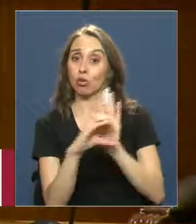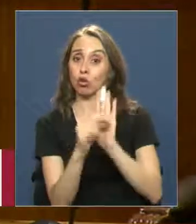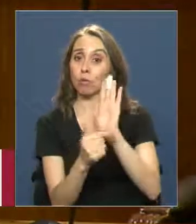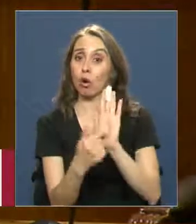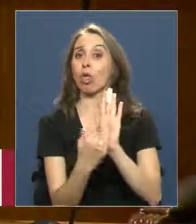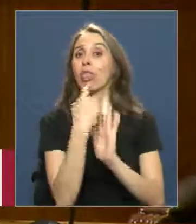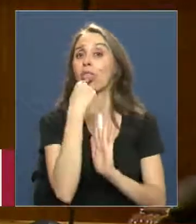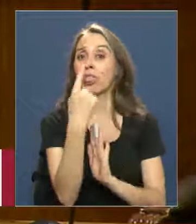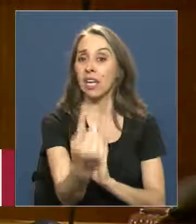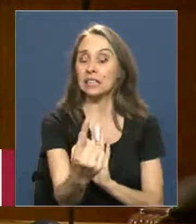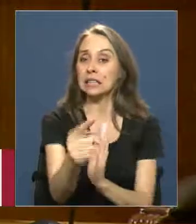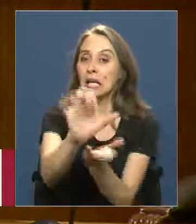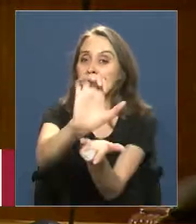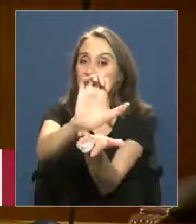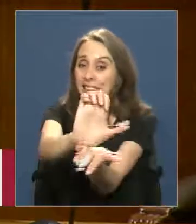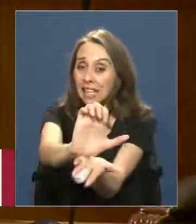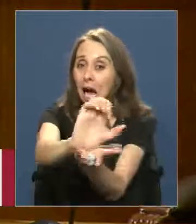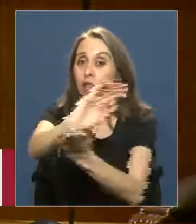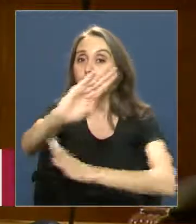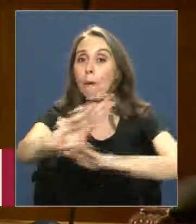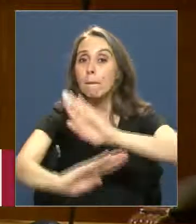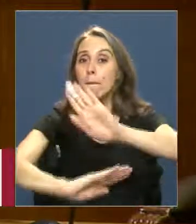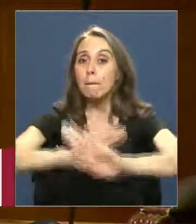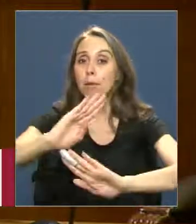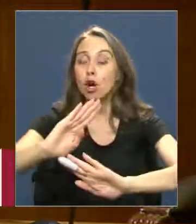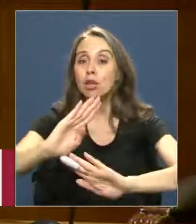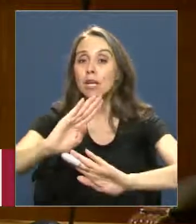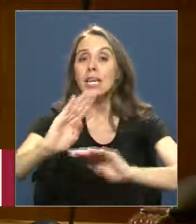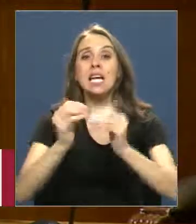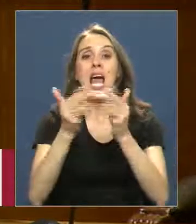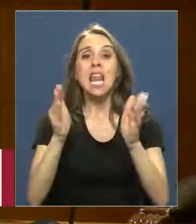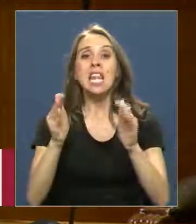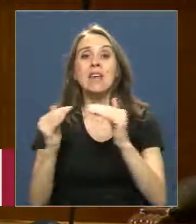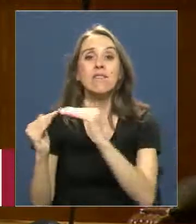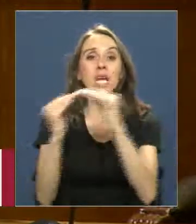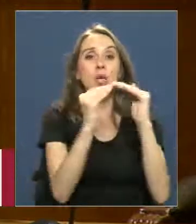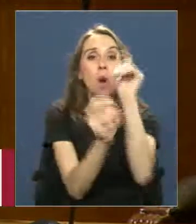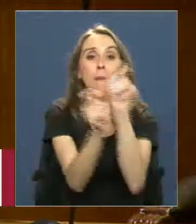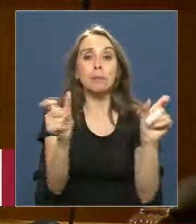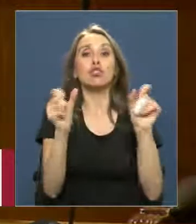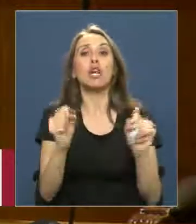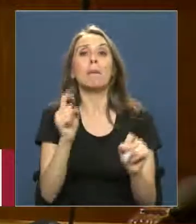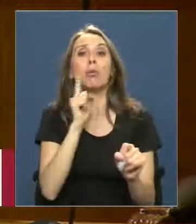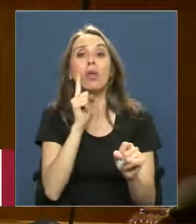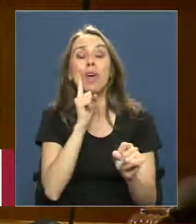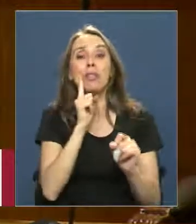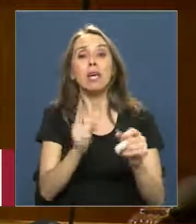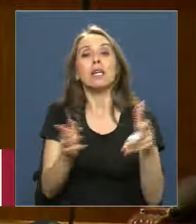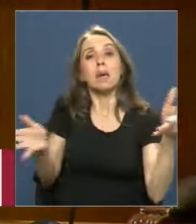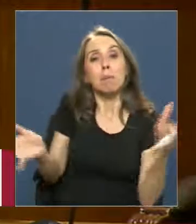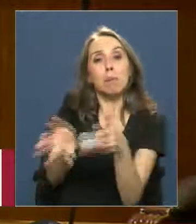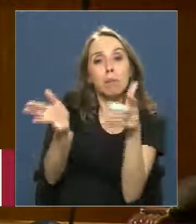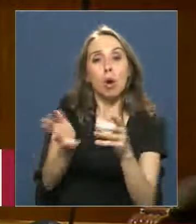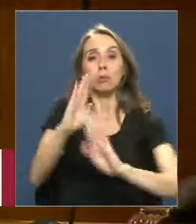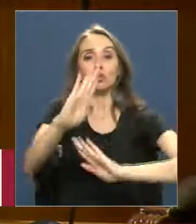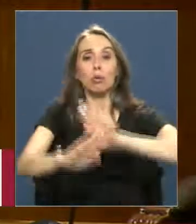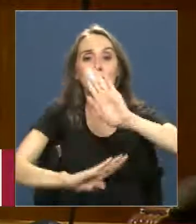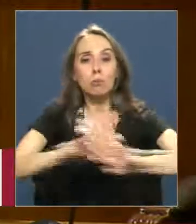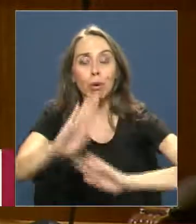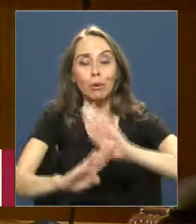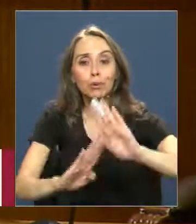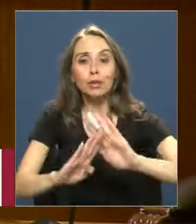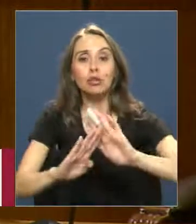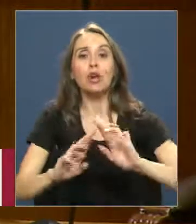que el Estado protege el libre e igualitario acceso a las acciones de promoción, protección